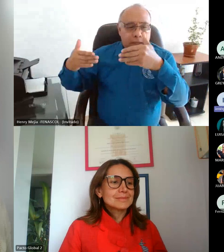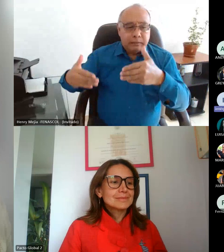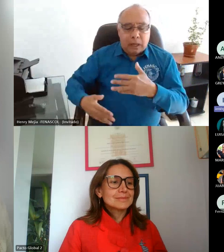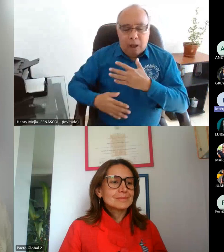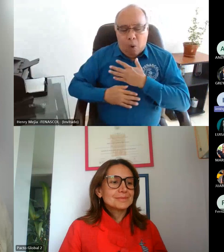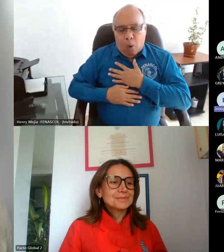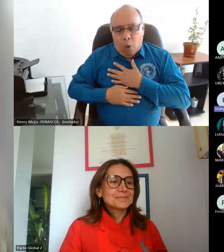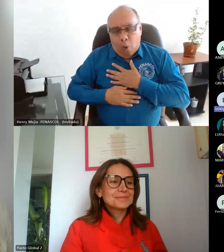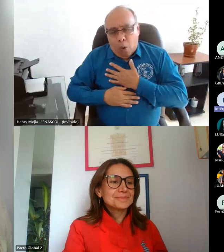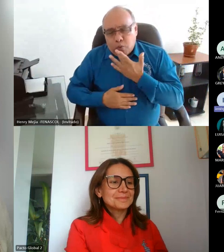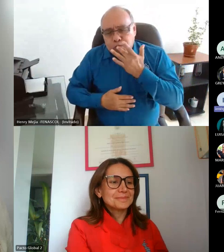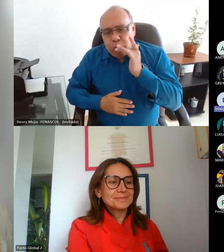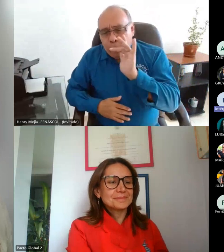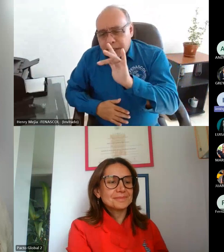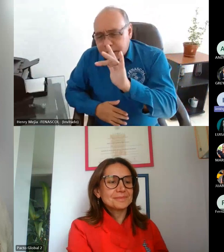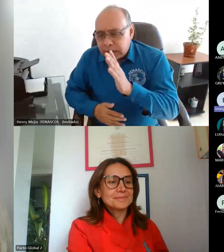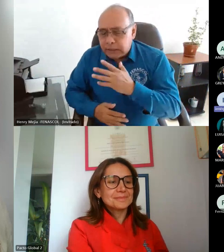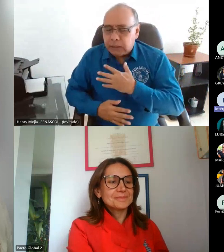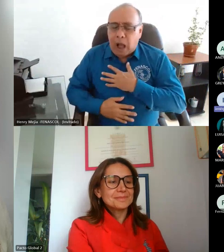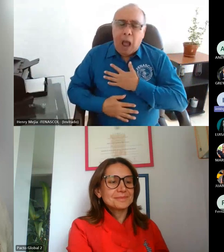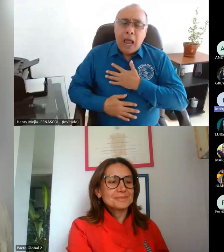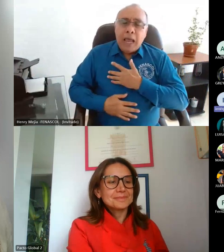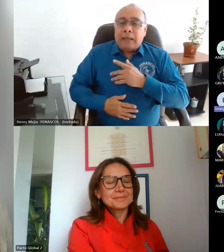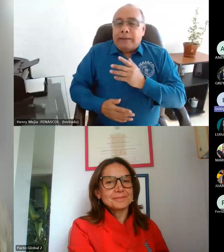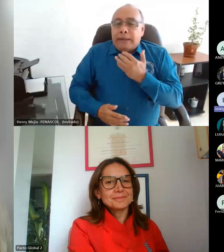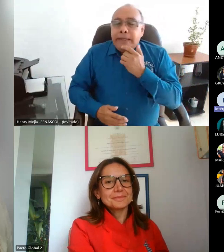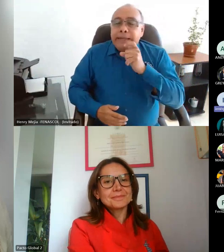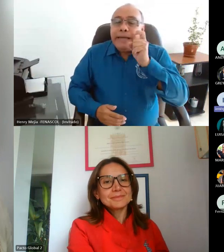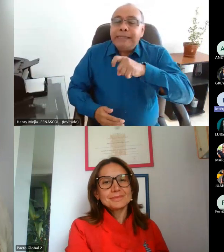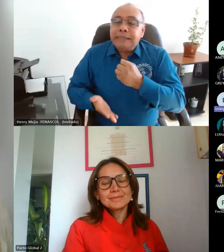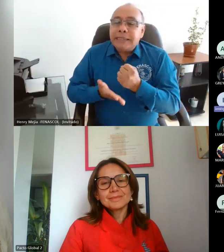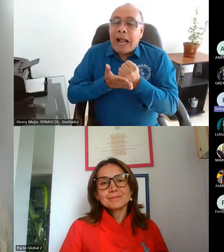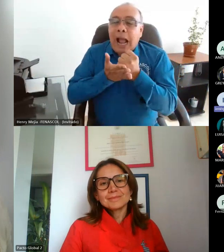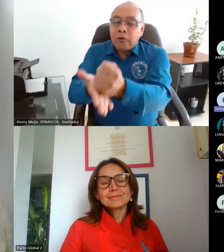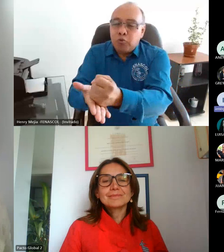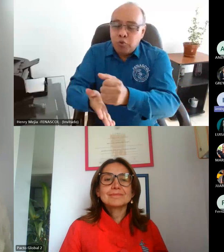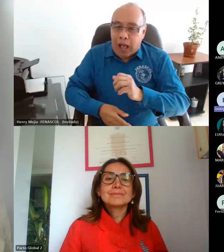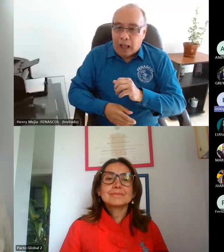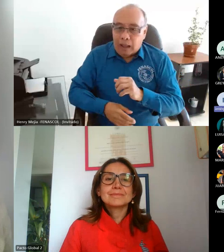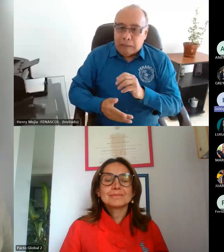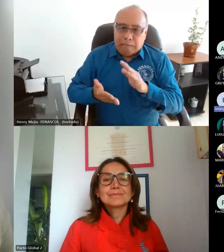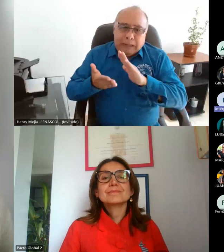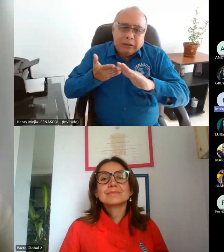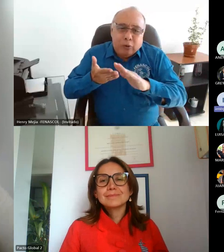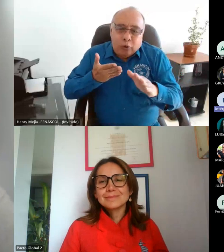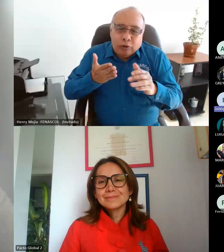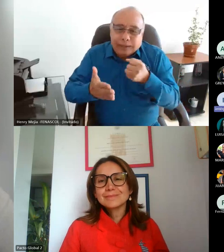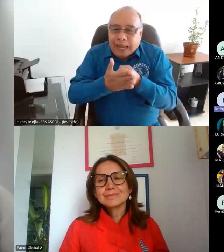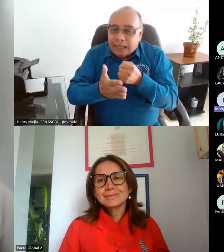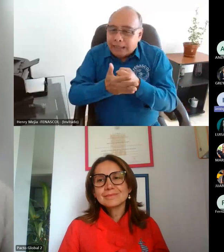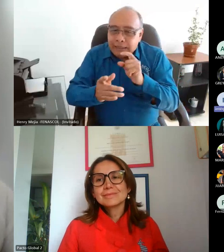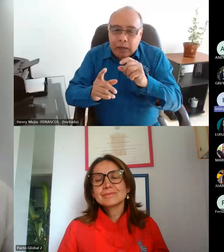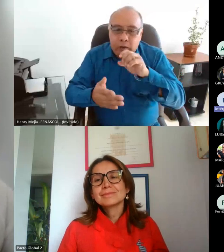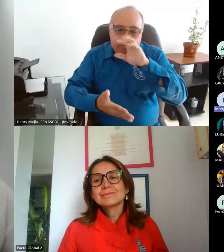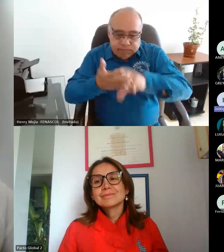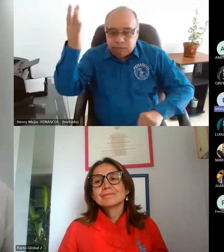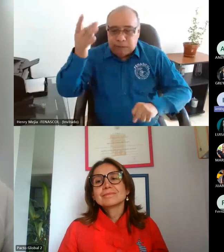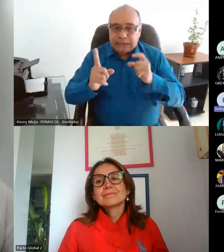aquellos comunicadores aquellos periodistas no nos vean desde la Lástima la conmiseración la idea